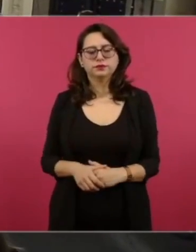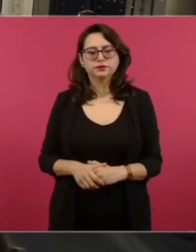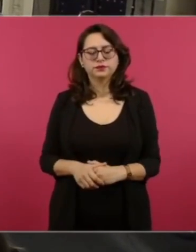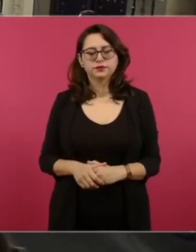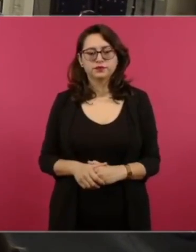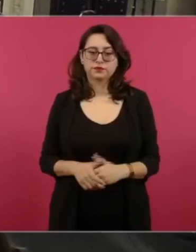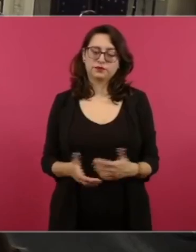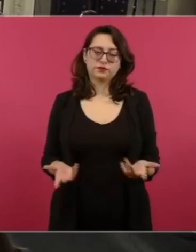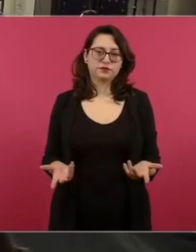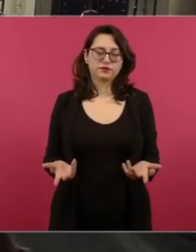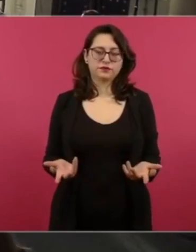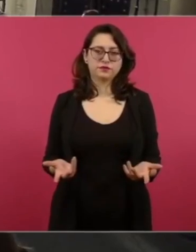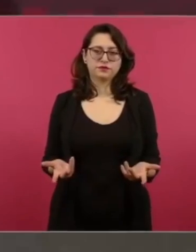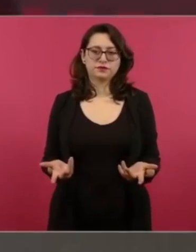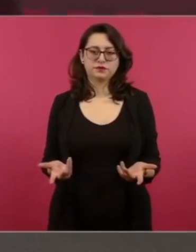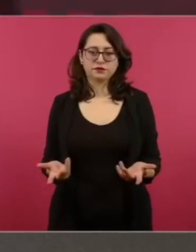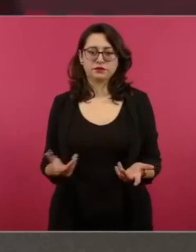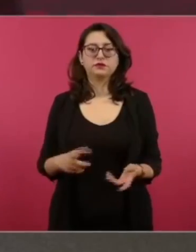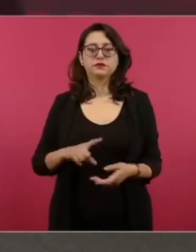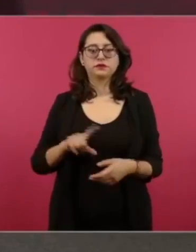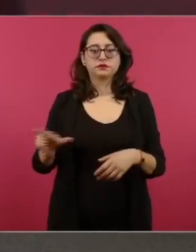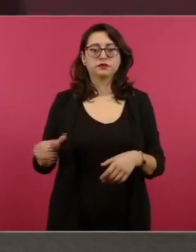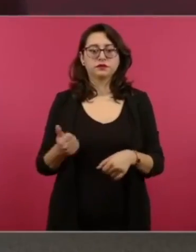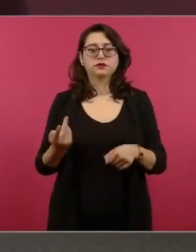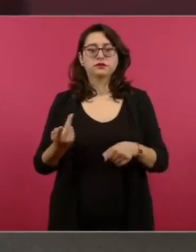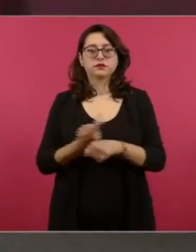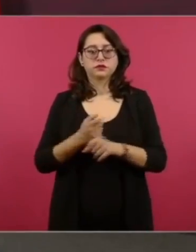Pero miren el resultado.